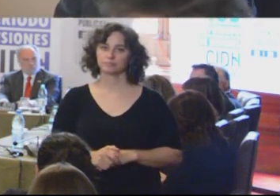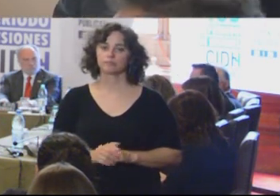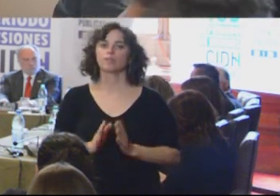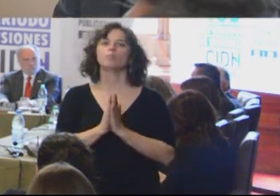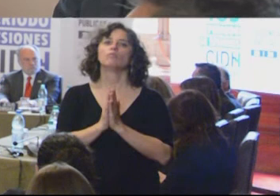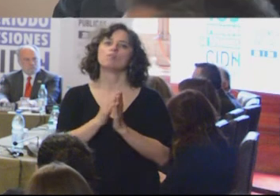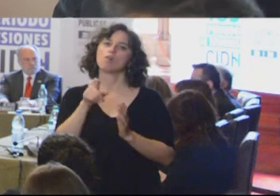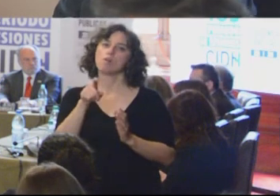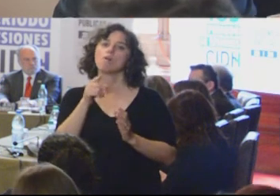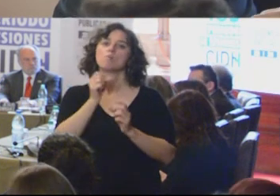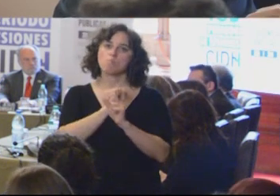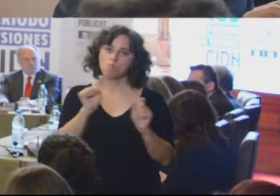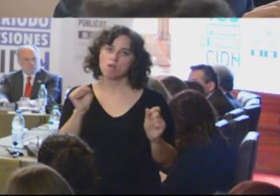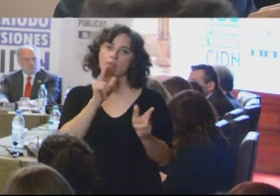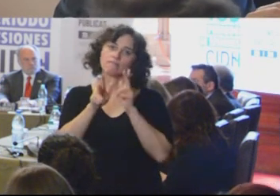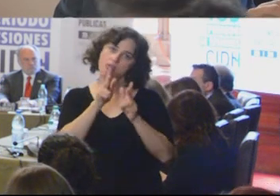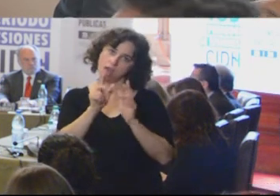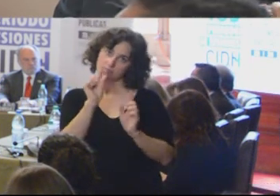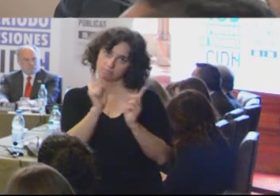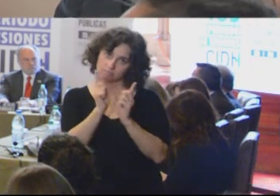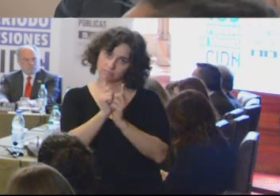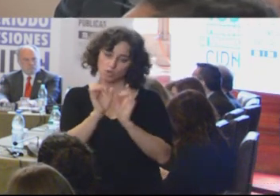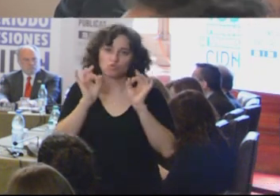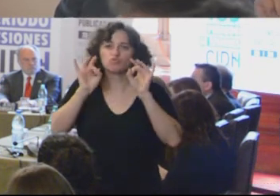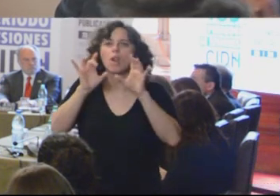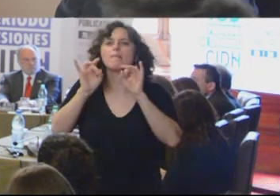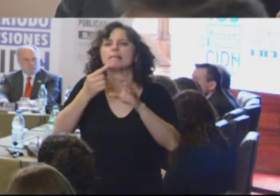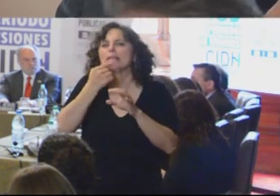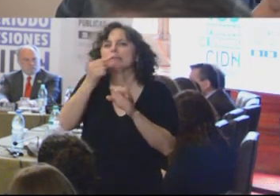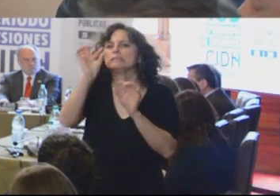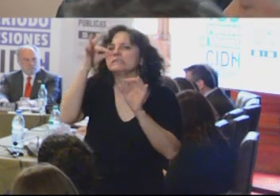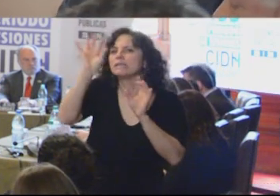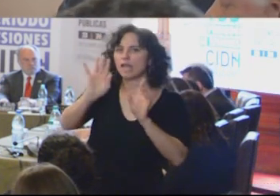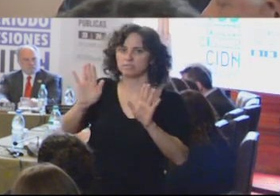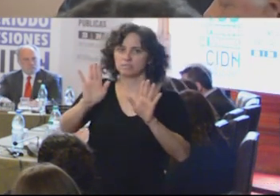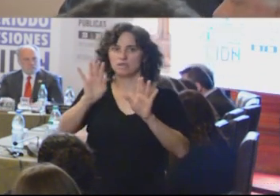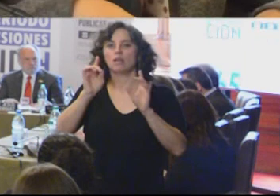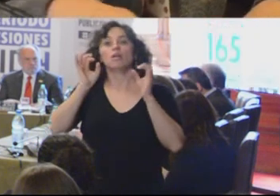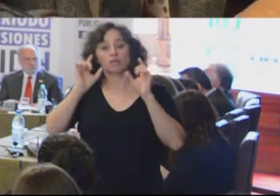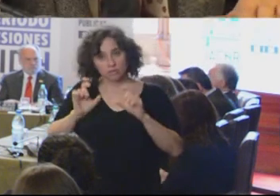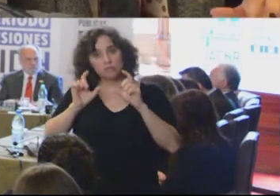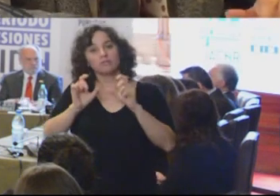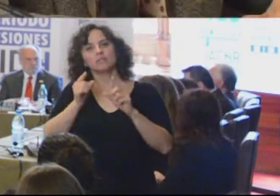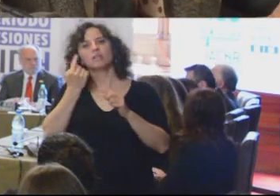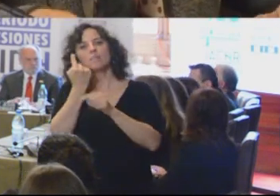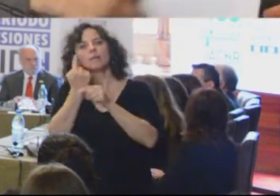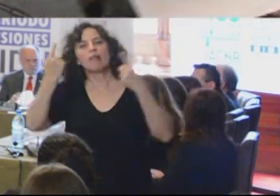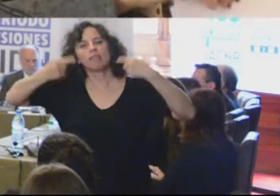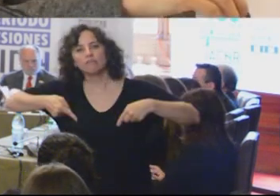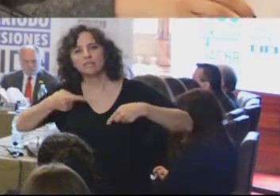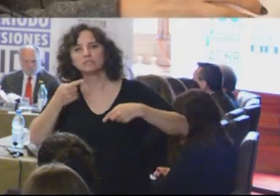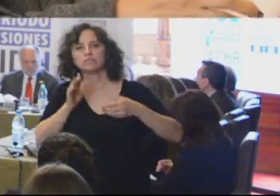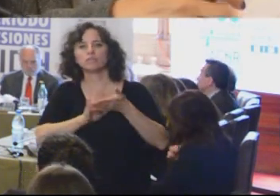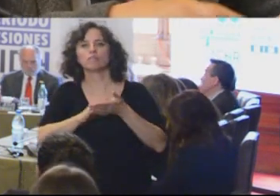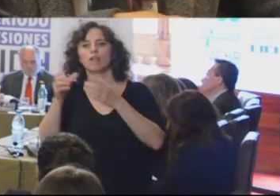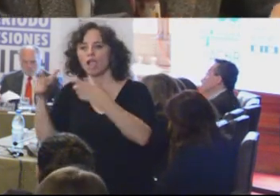de la doctora digna y sabe solo hacer para hacer una precisión efectivamente en el primer debate de las